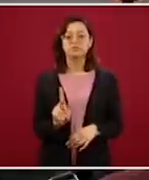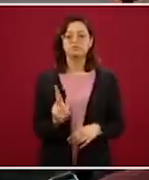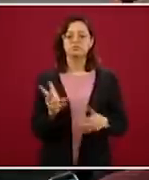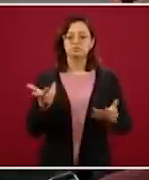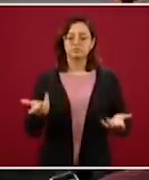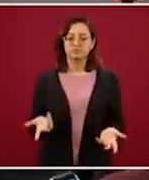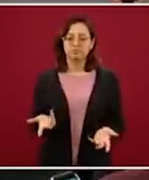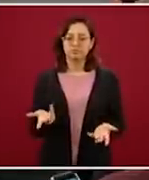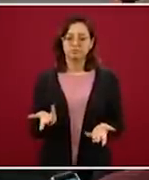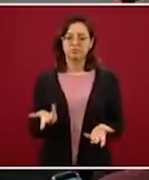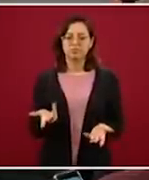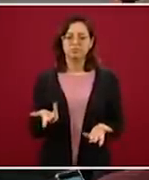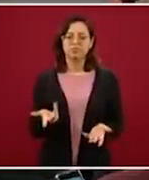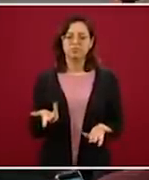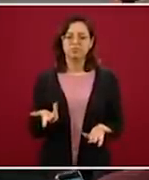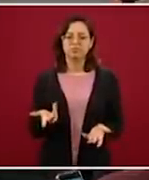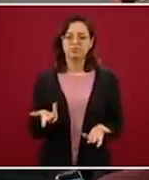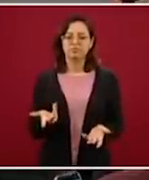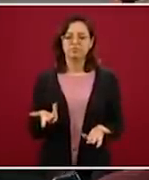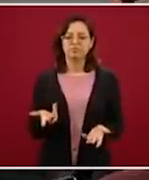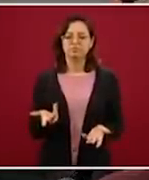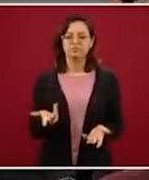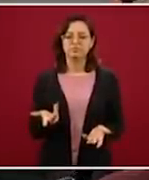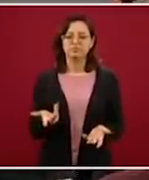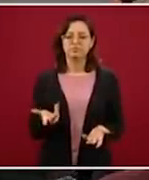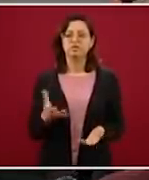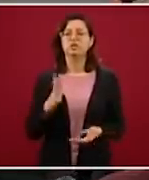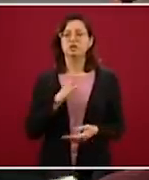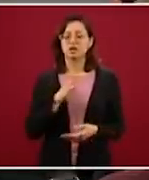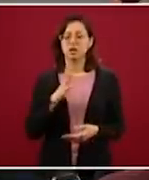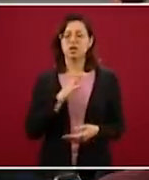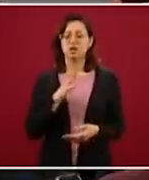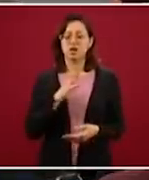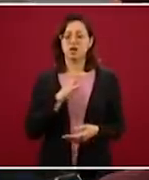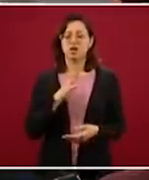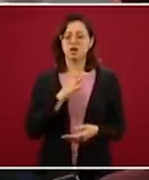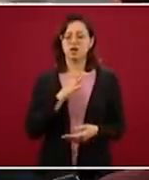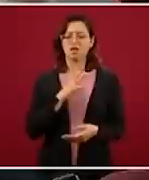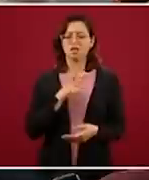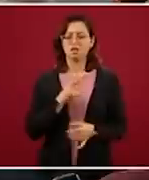que no era exactamente esto, hay en la red,